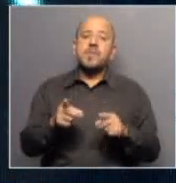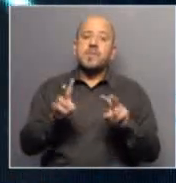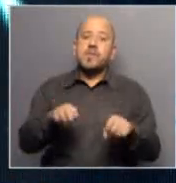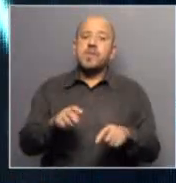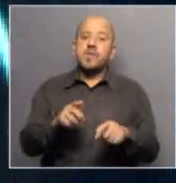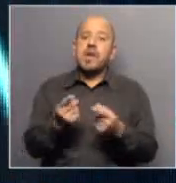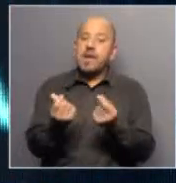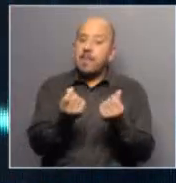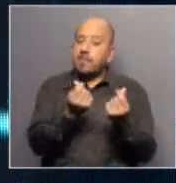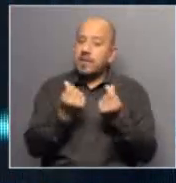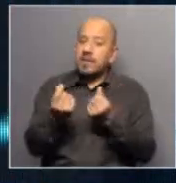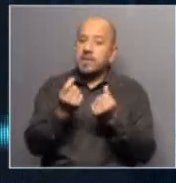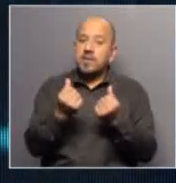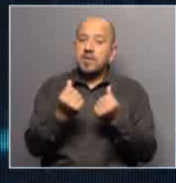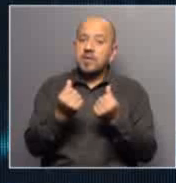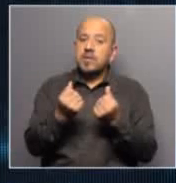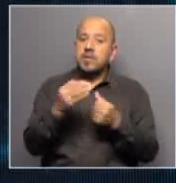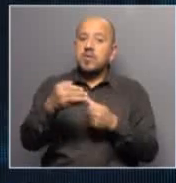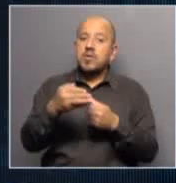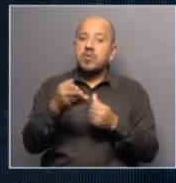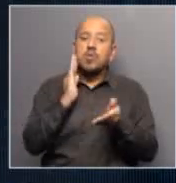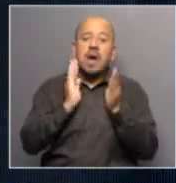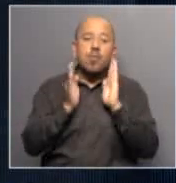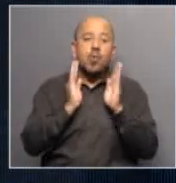dinero en los bufetes de abogados,